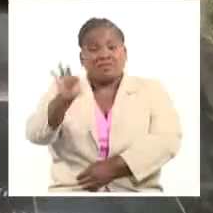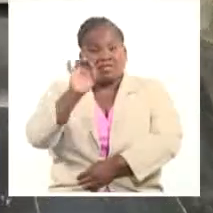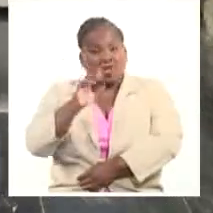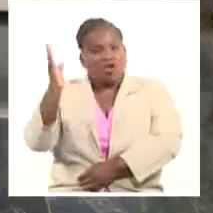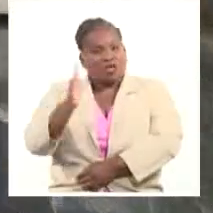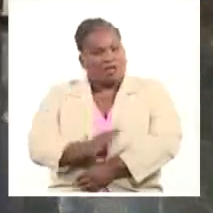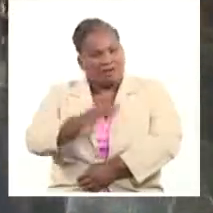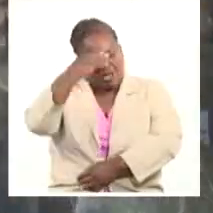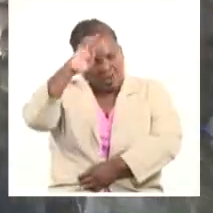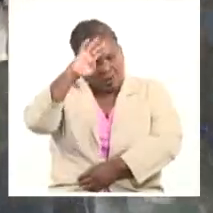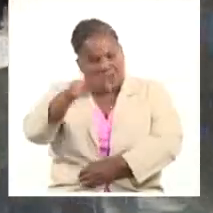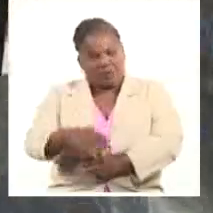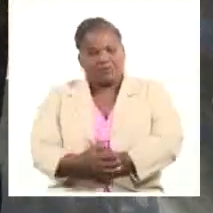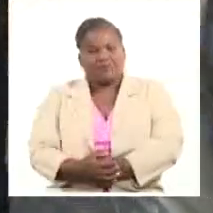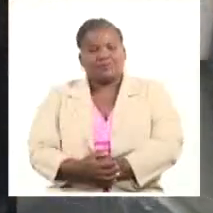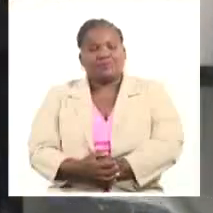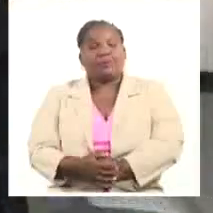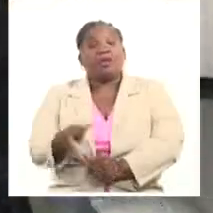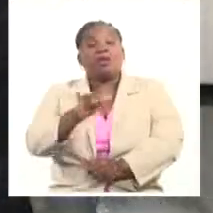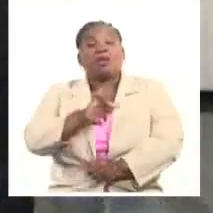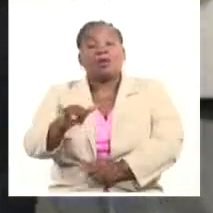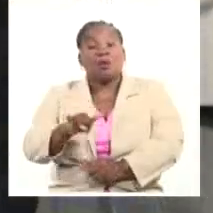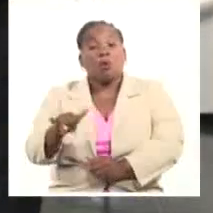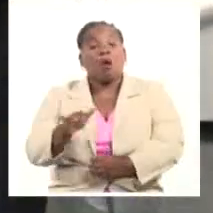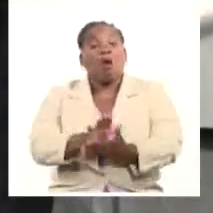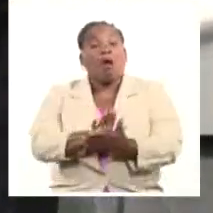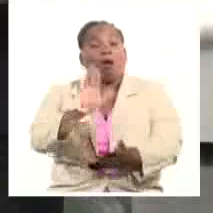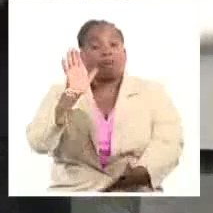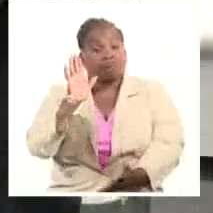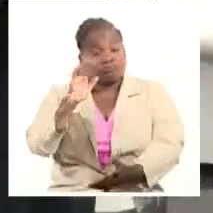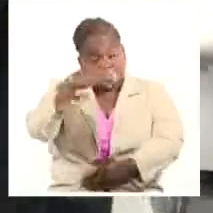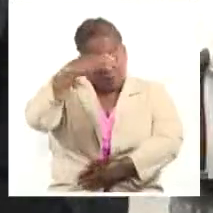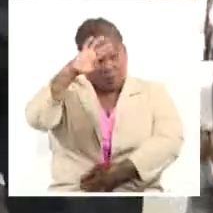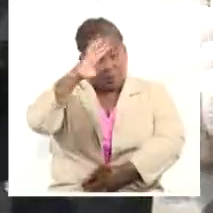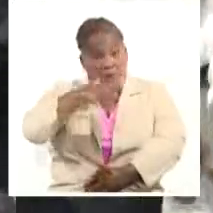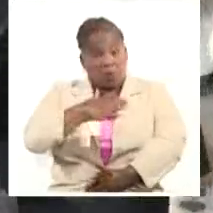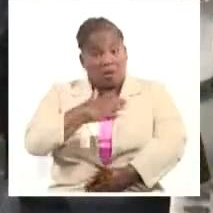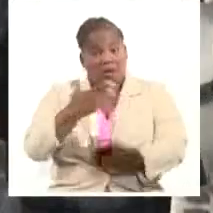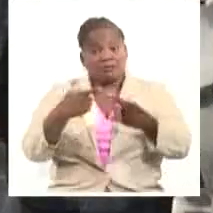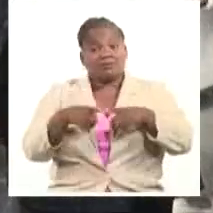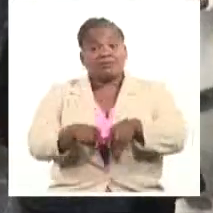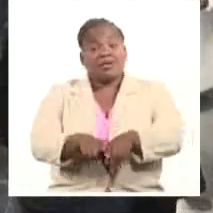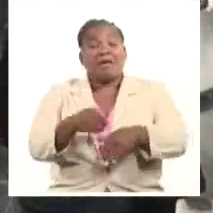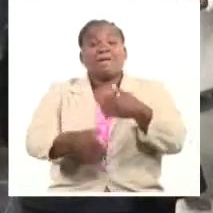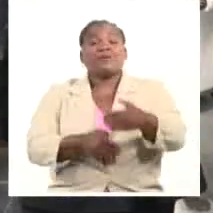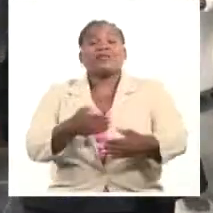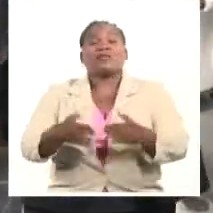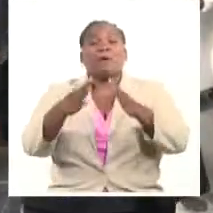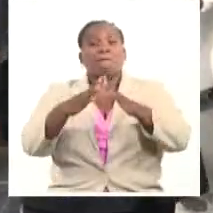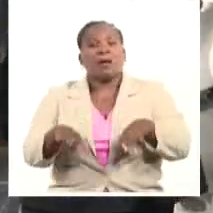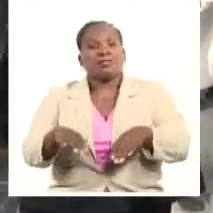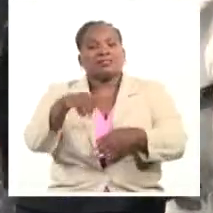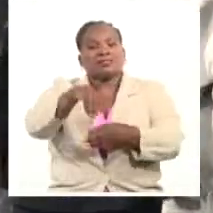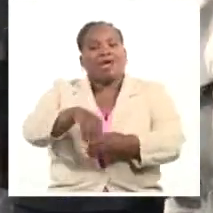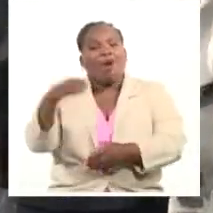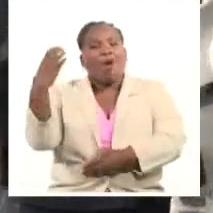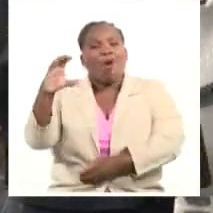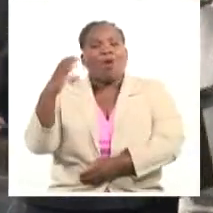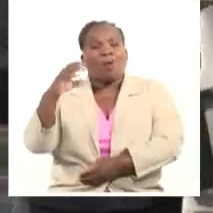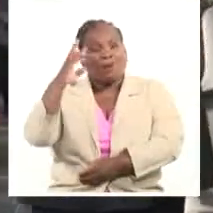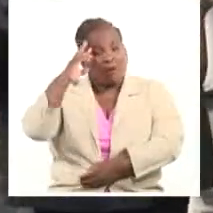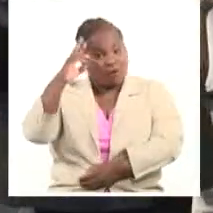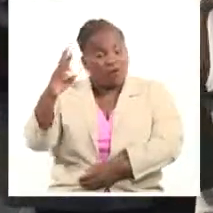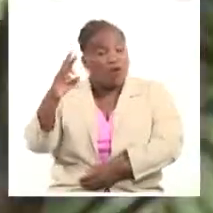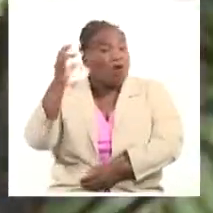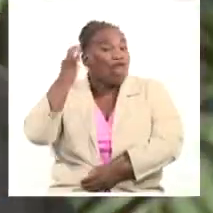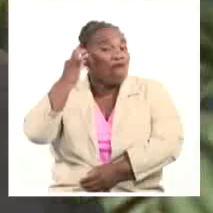nación caribeña. Asimismo, ratificó el compromiso de la mayor de las Antillas con el acompañamiento al proceso de paz en Colombia y recordó que en febrero